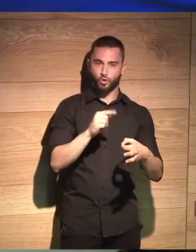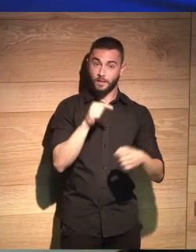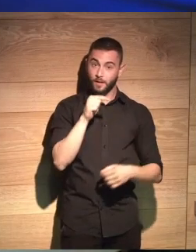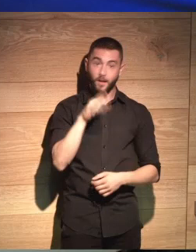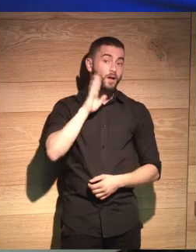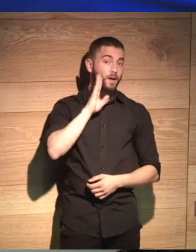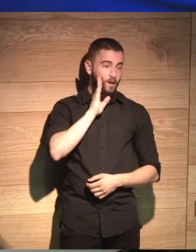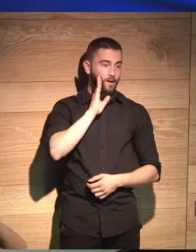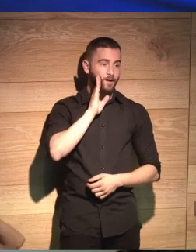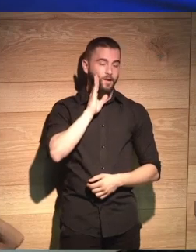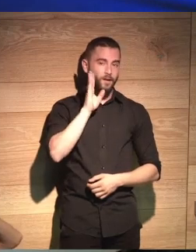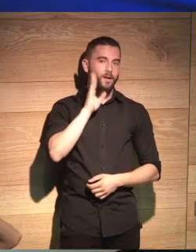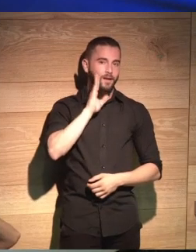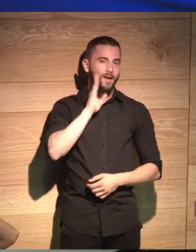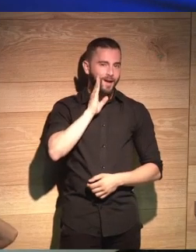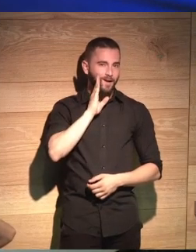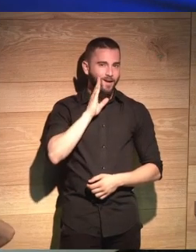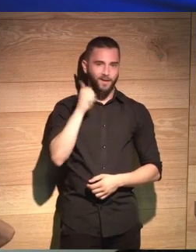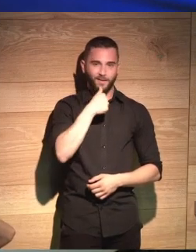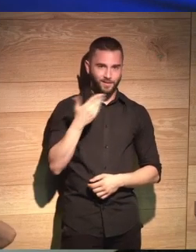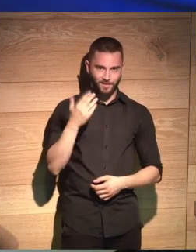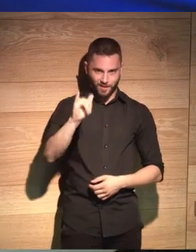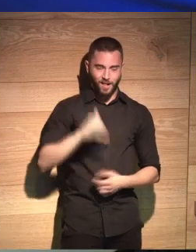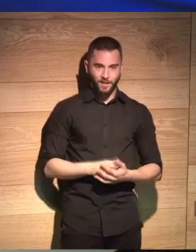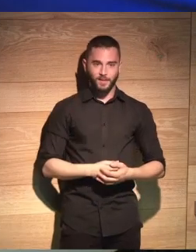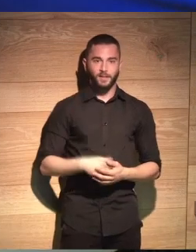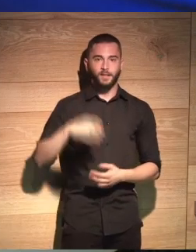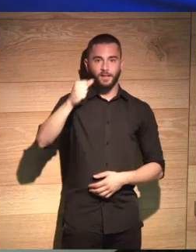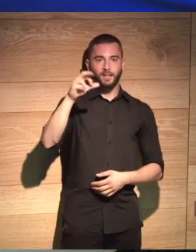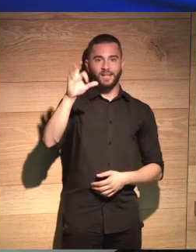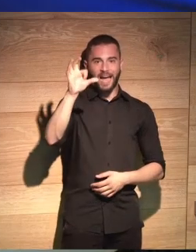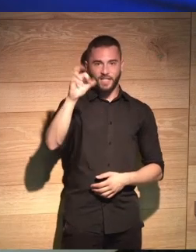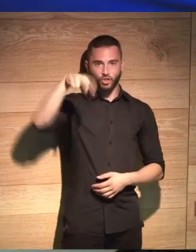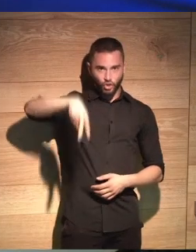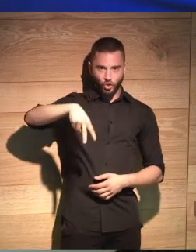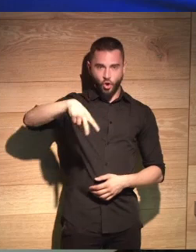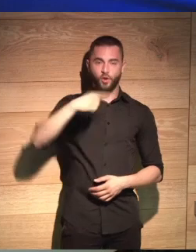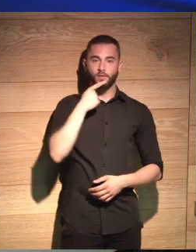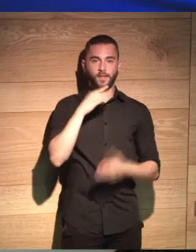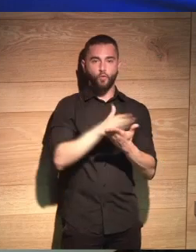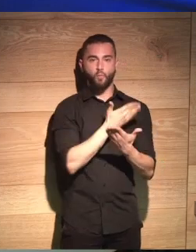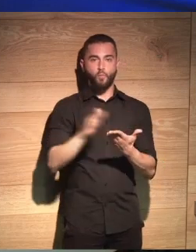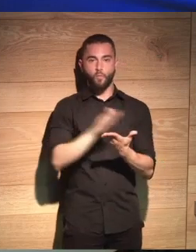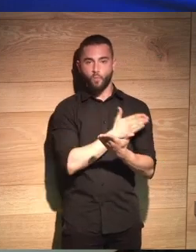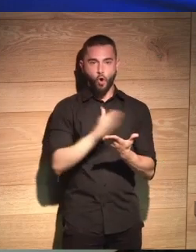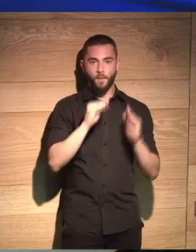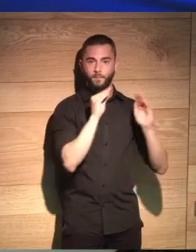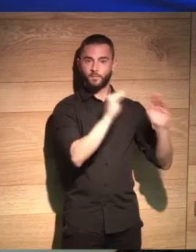está Hijo Libertad. Dice Anne Carson también, ¿no? En algún poema que